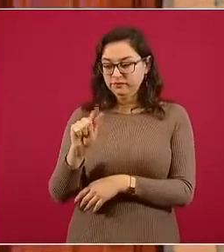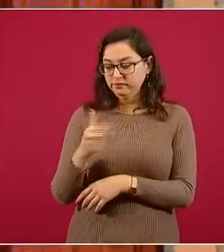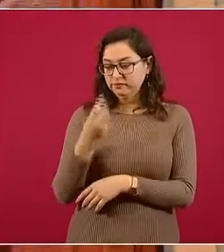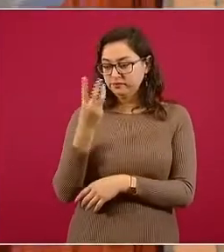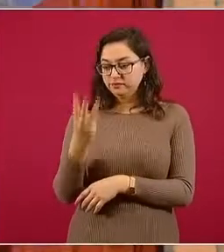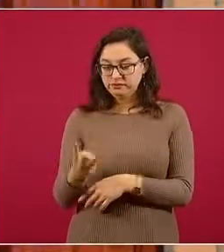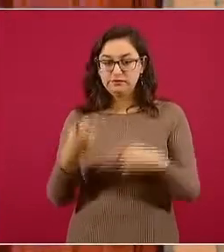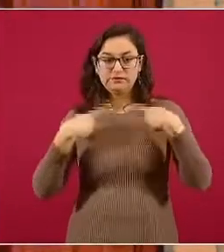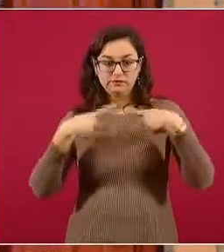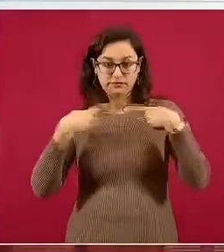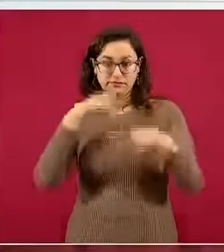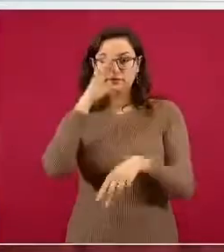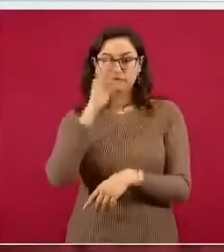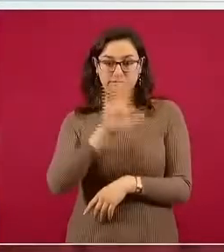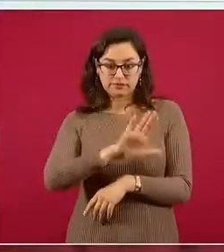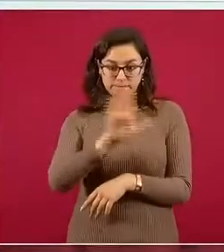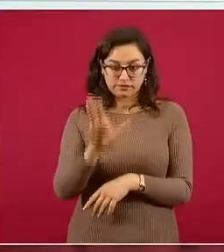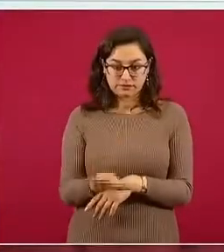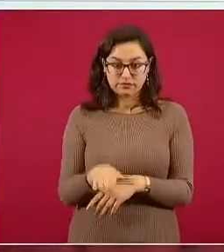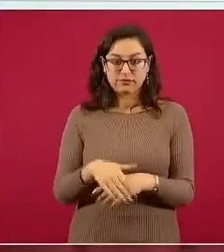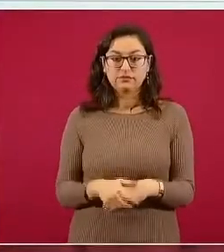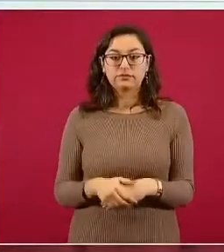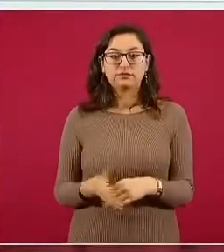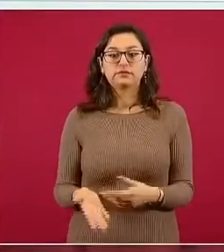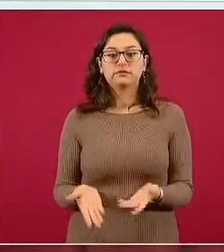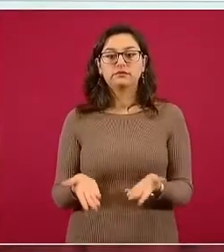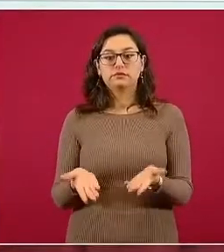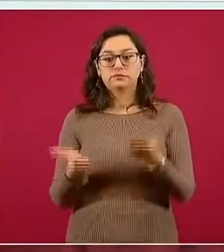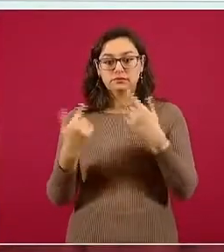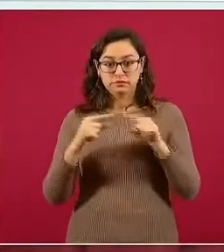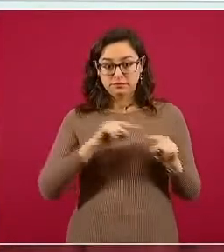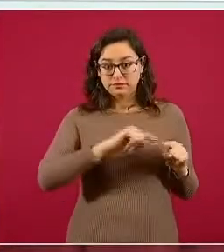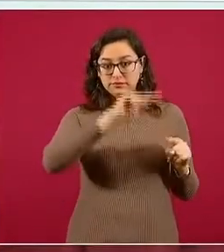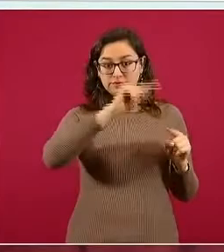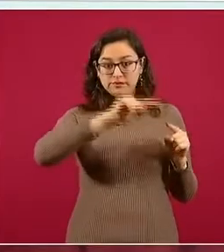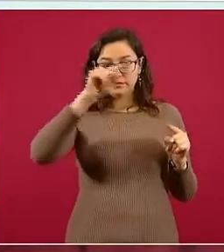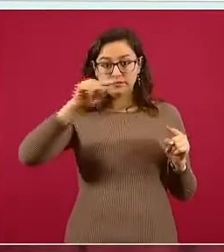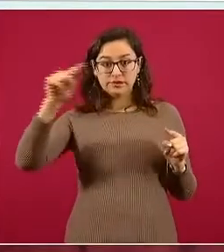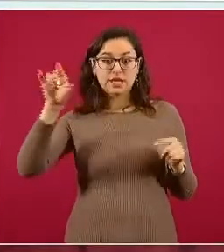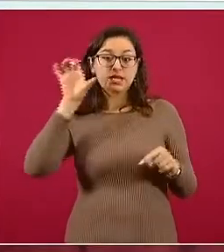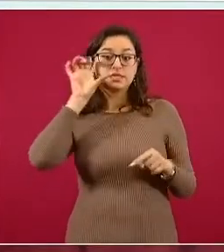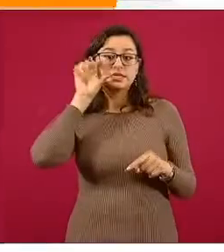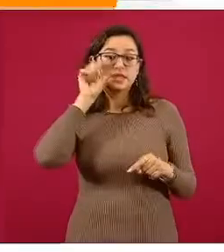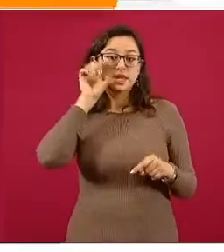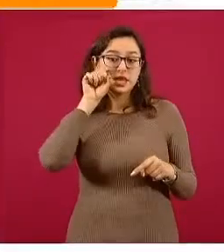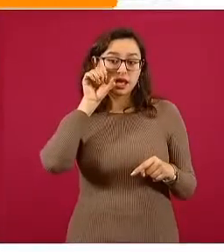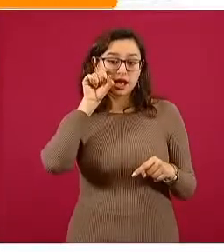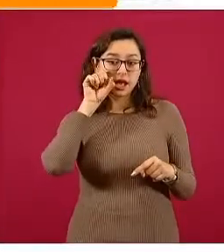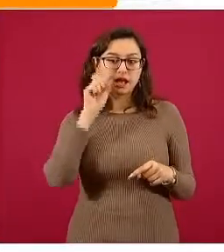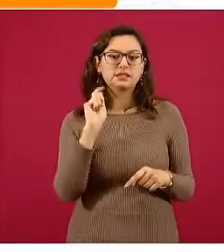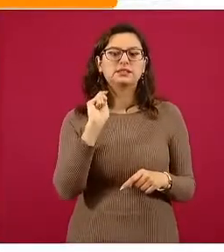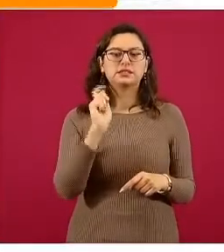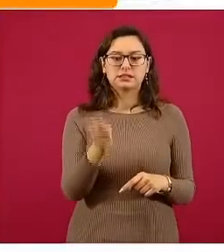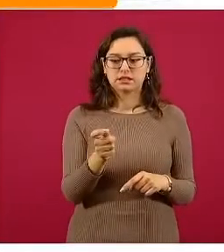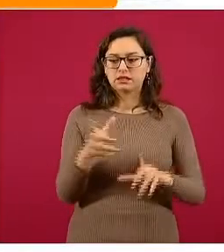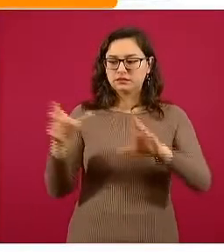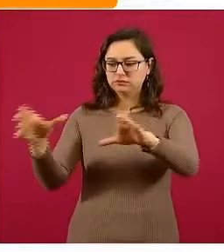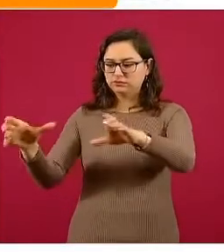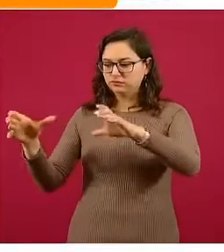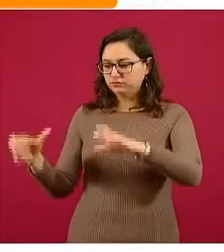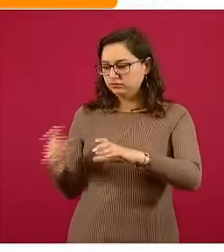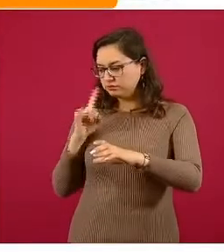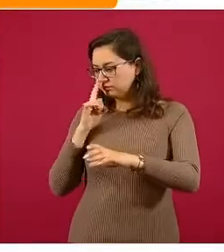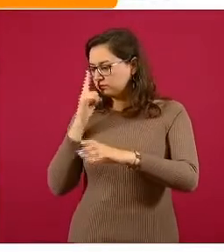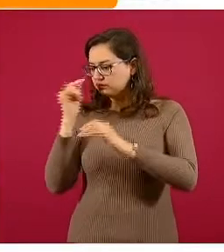108.173. La línea de color naranja superior, como ya sabemos, es la que nos muestra el comportamiento del porcentaje